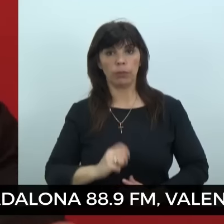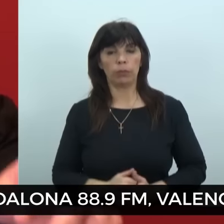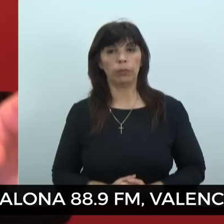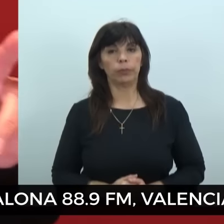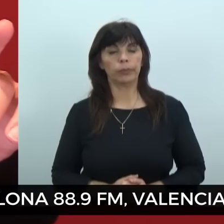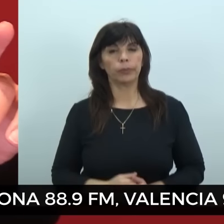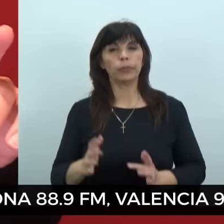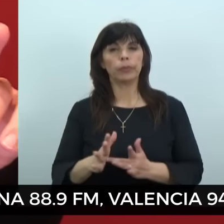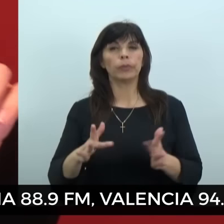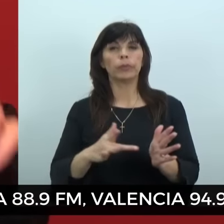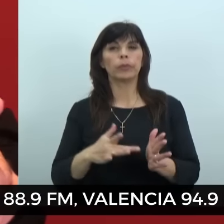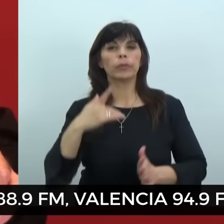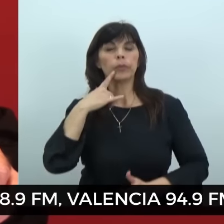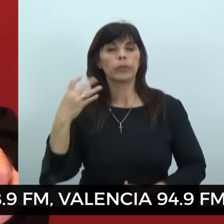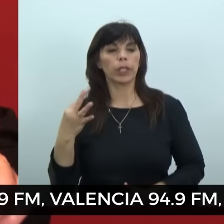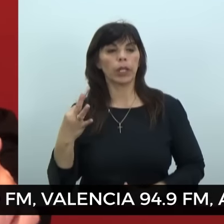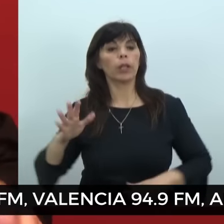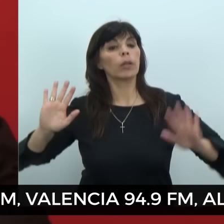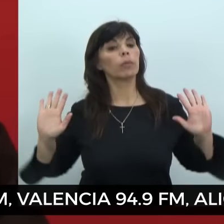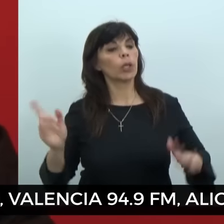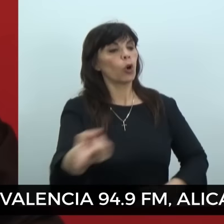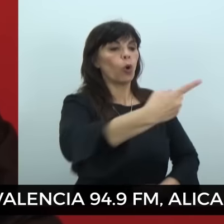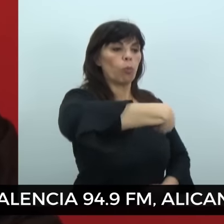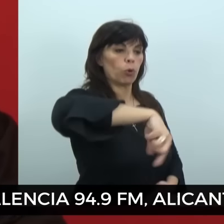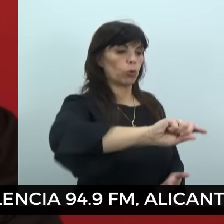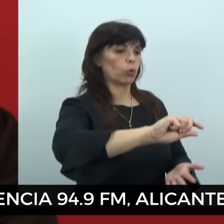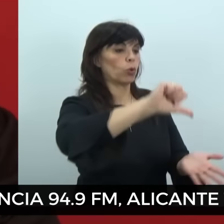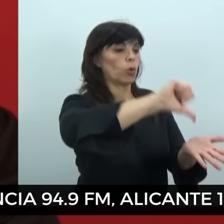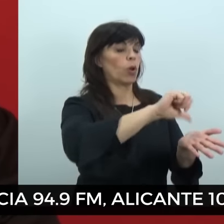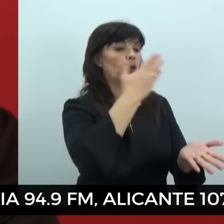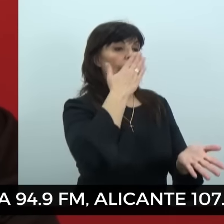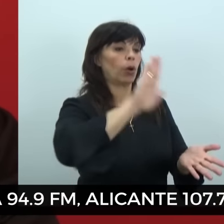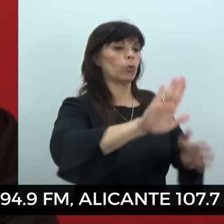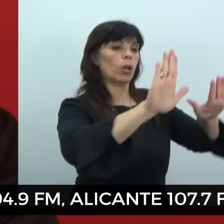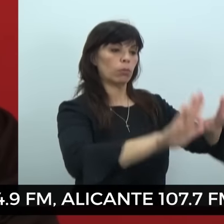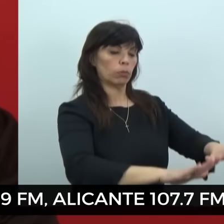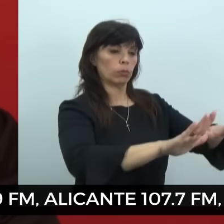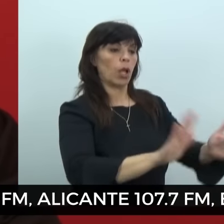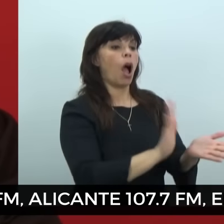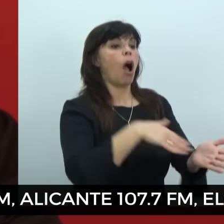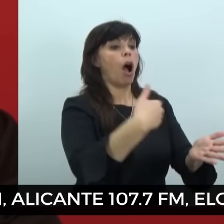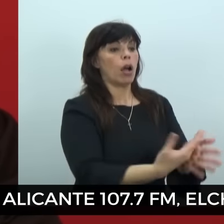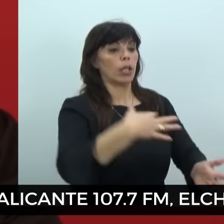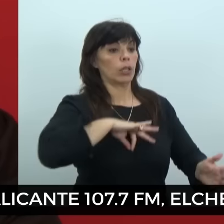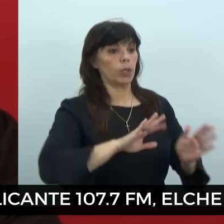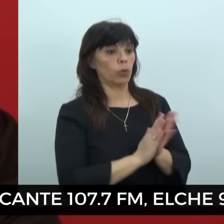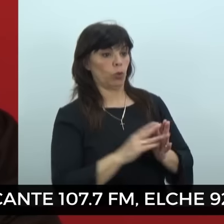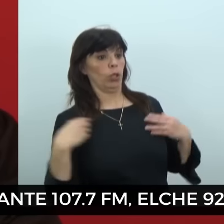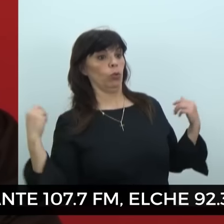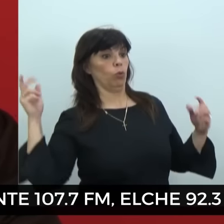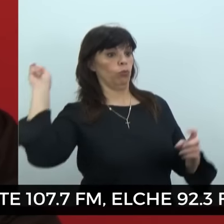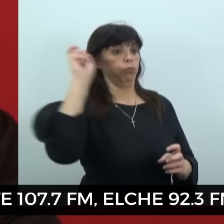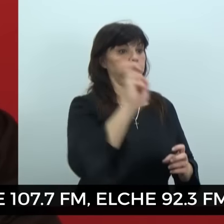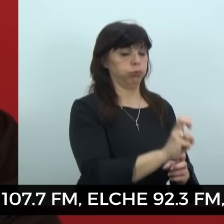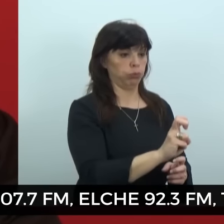Y dice Jesucristo, pero quedaos vosotros en la ciudad de Jerusalén hasta que seáis investidos de